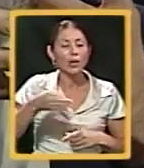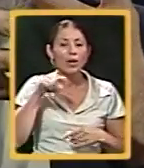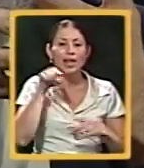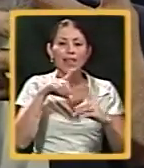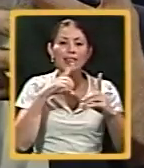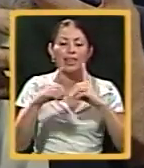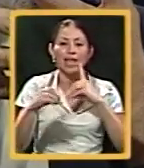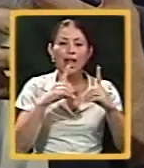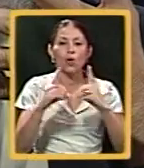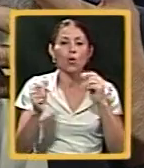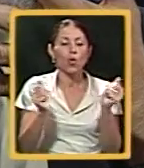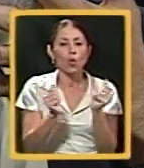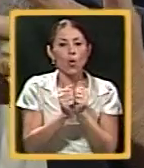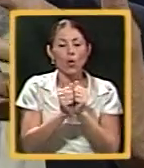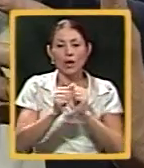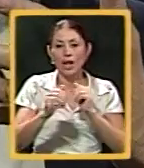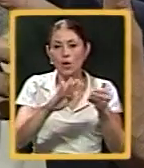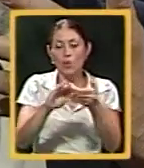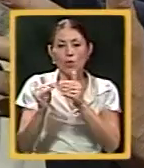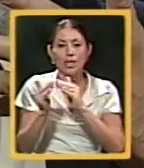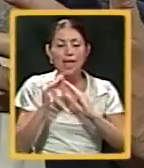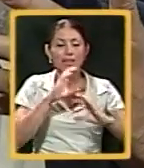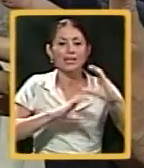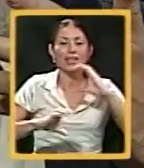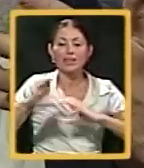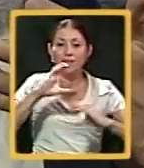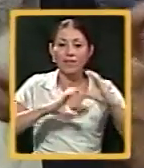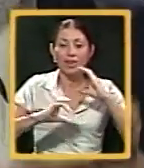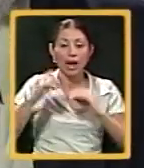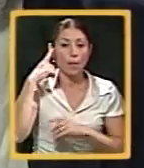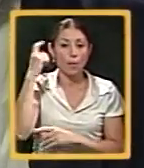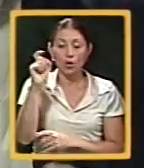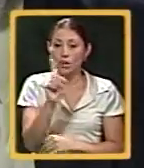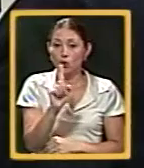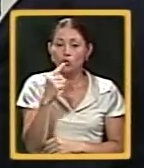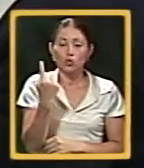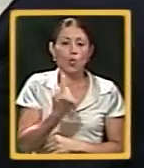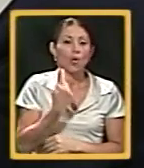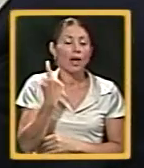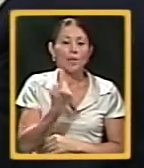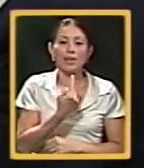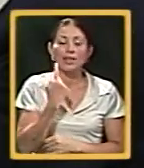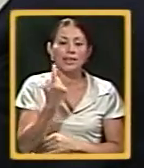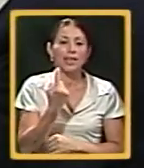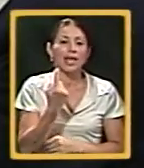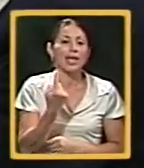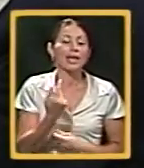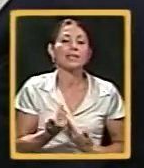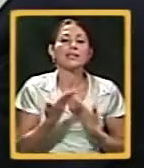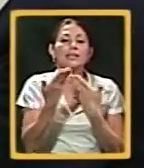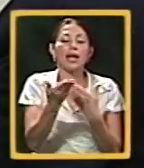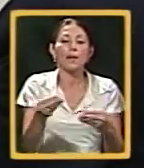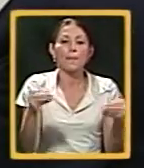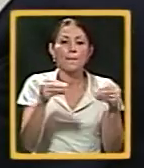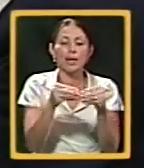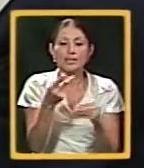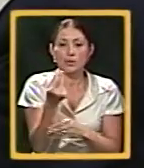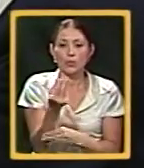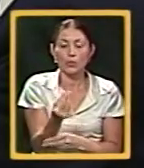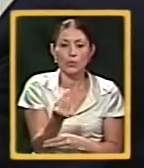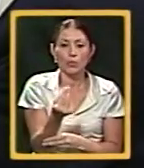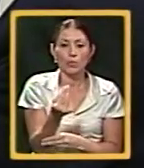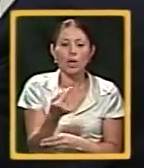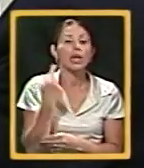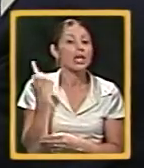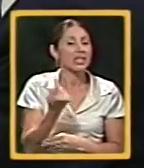diálogo con la comunidad científica, porque no solo es asignar más recursos del presupuesto, que